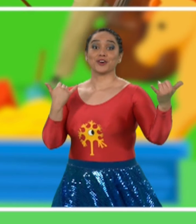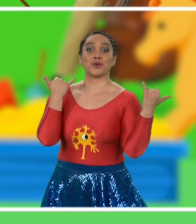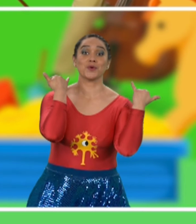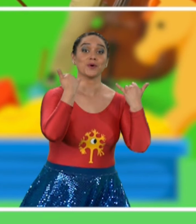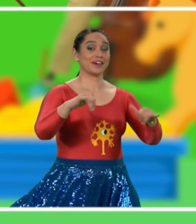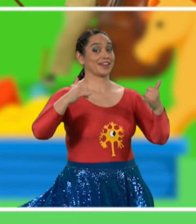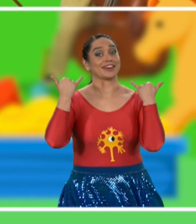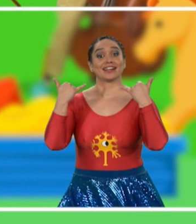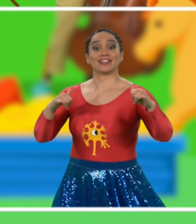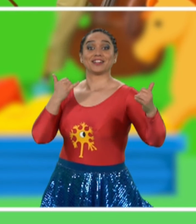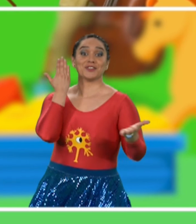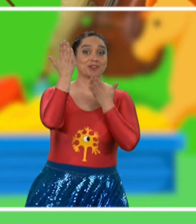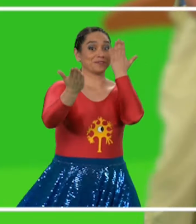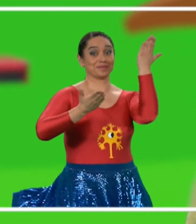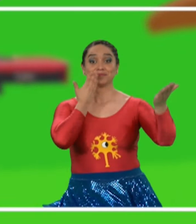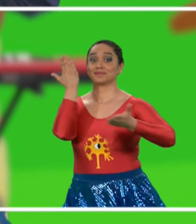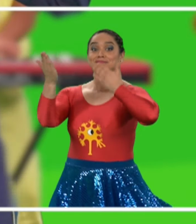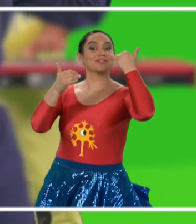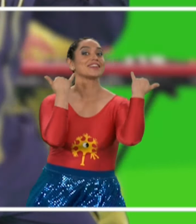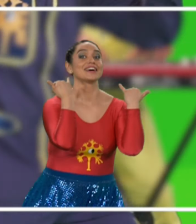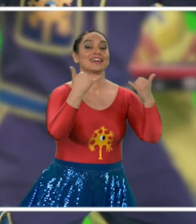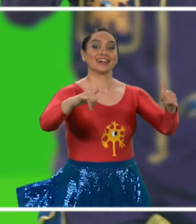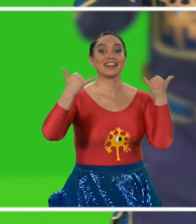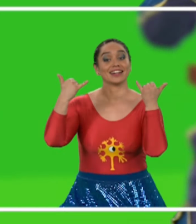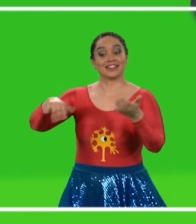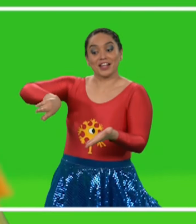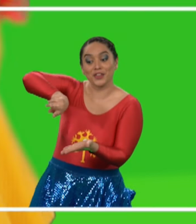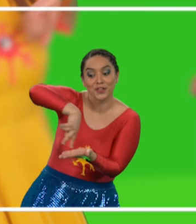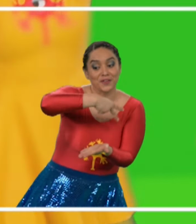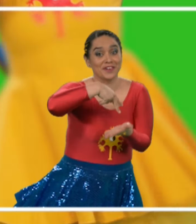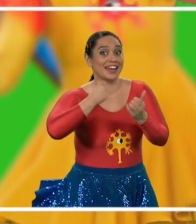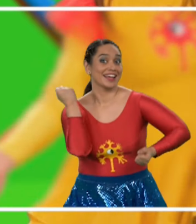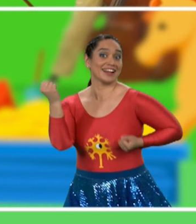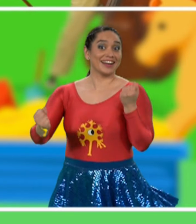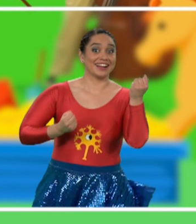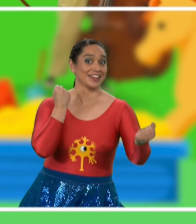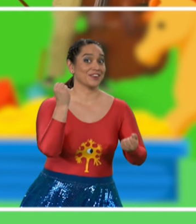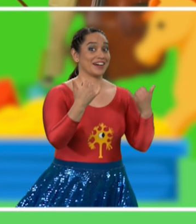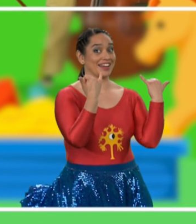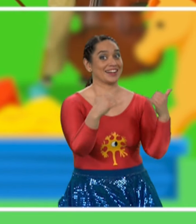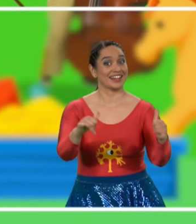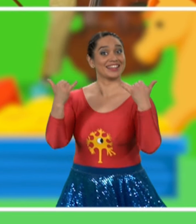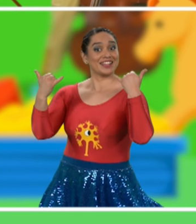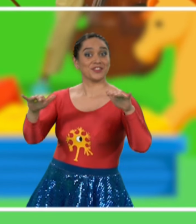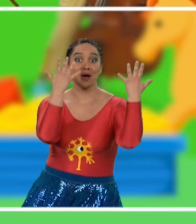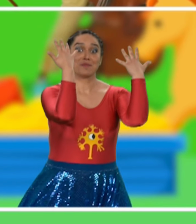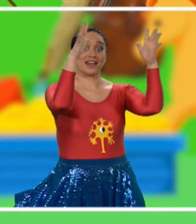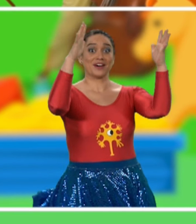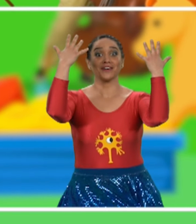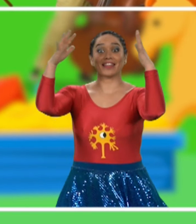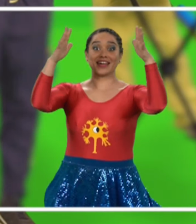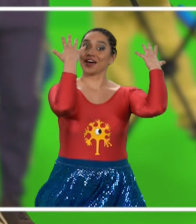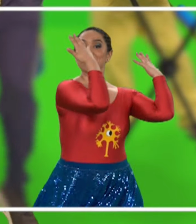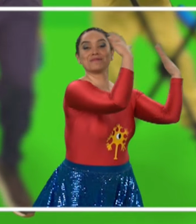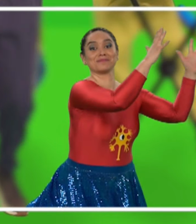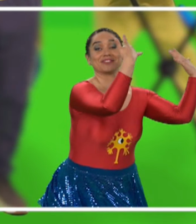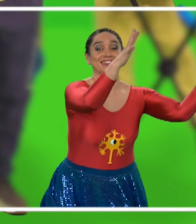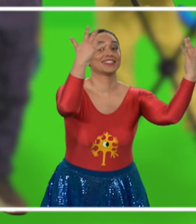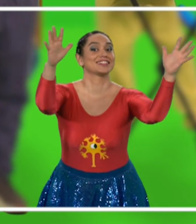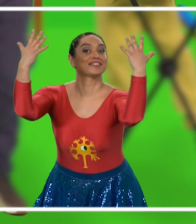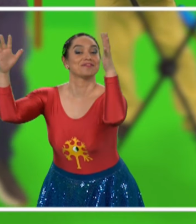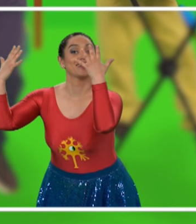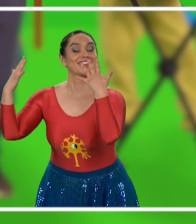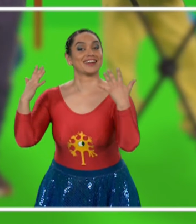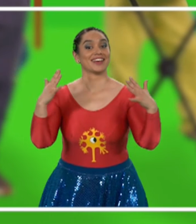parar. Jugarreteando canta, jugarreteando baila. Jugarreteando aplaude,